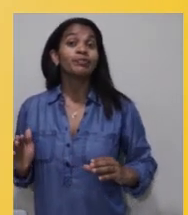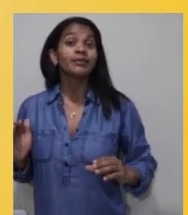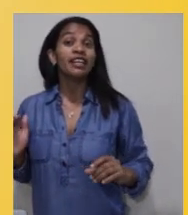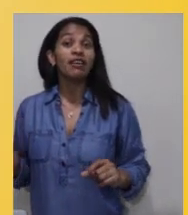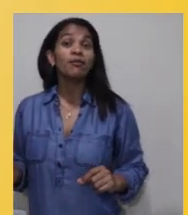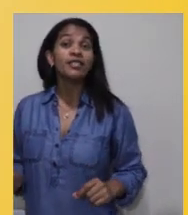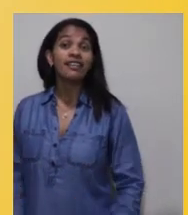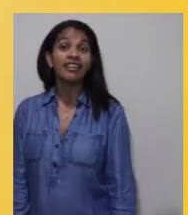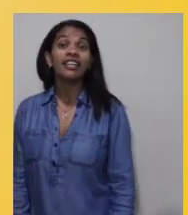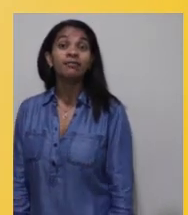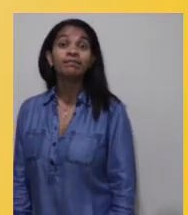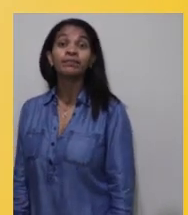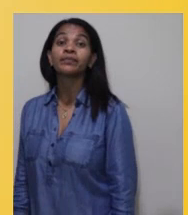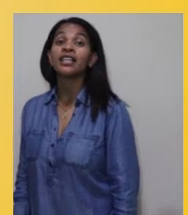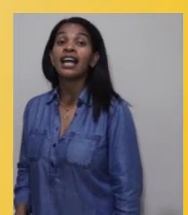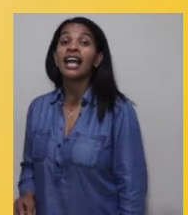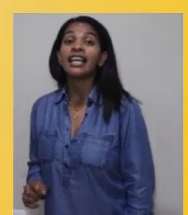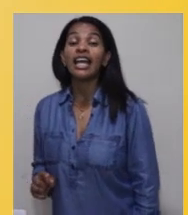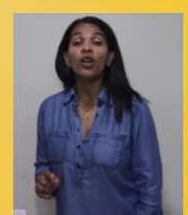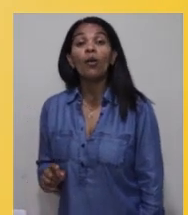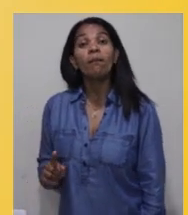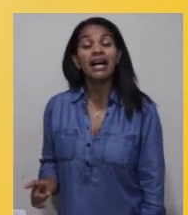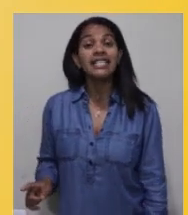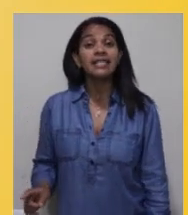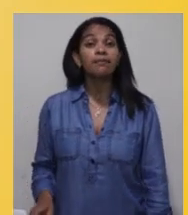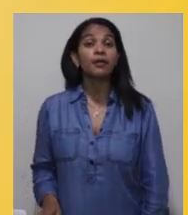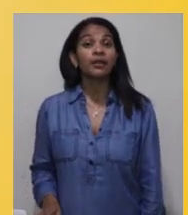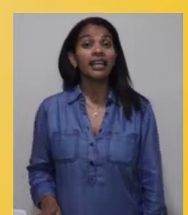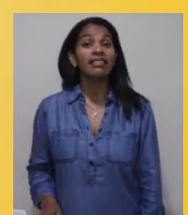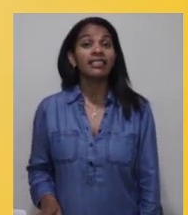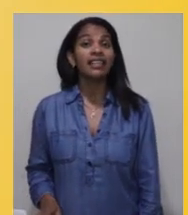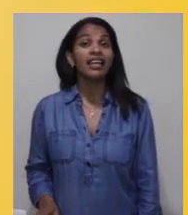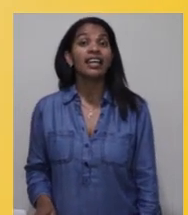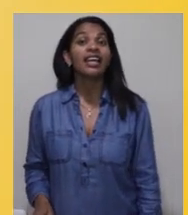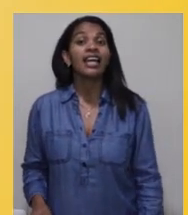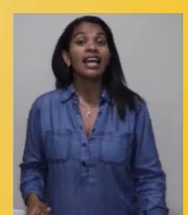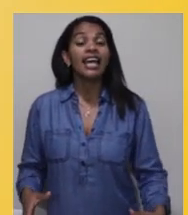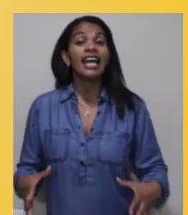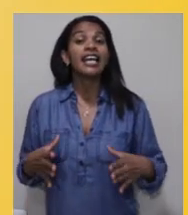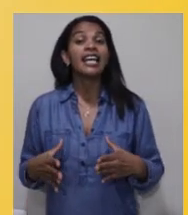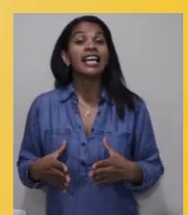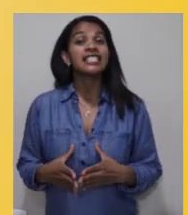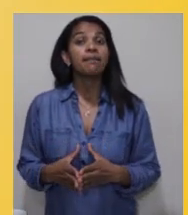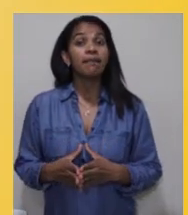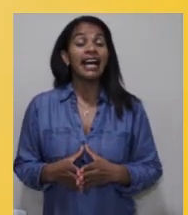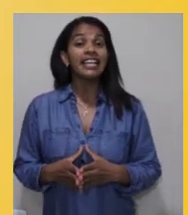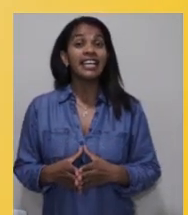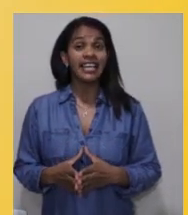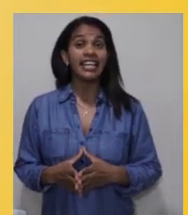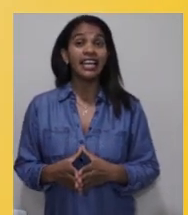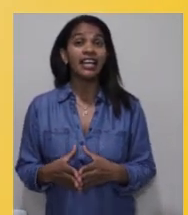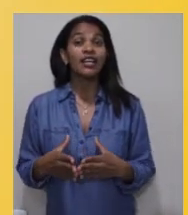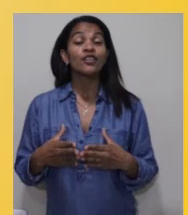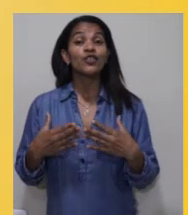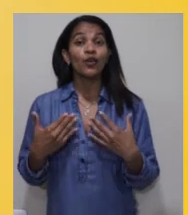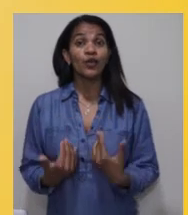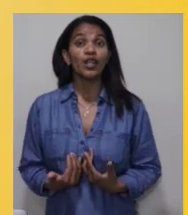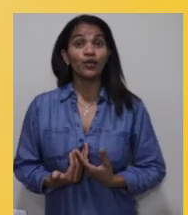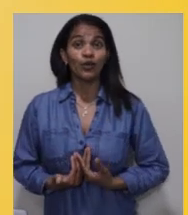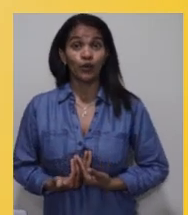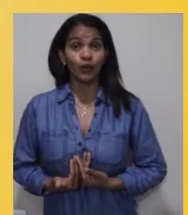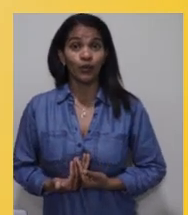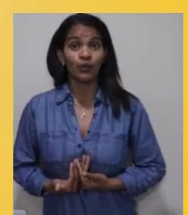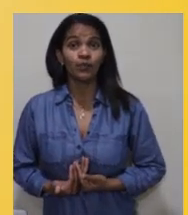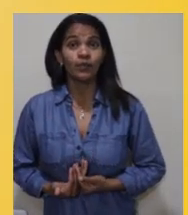pero debemos saber que lo más importante es que ese plan gire